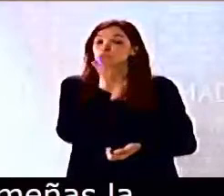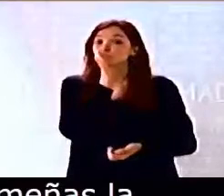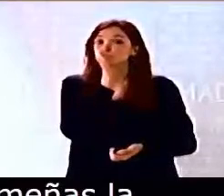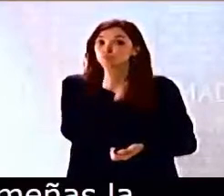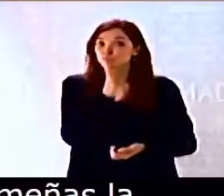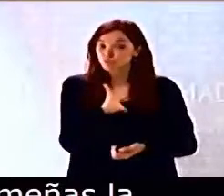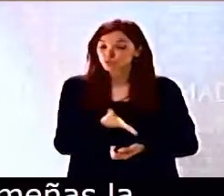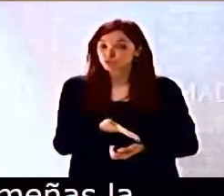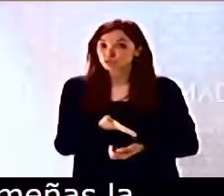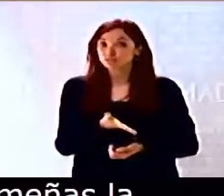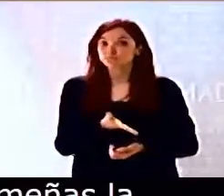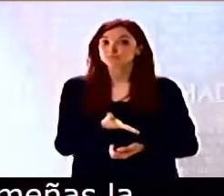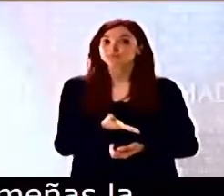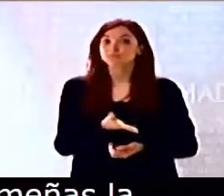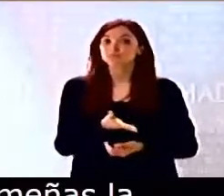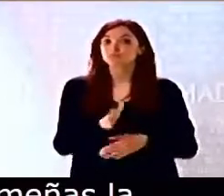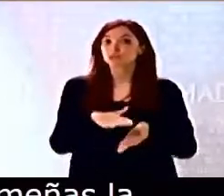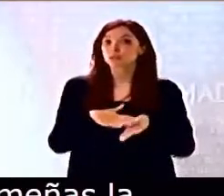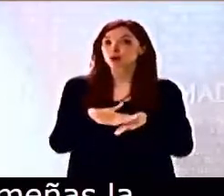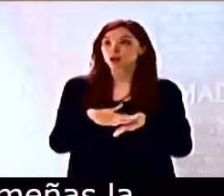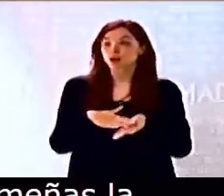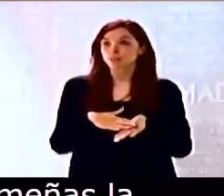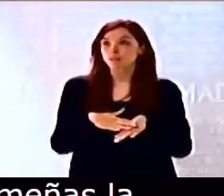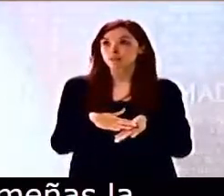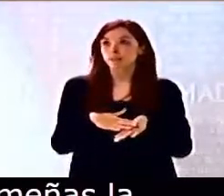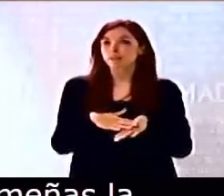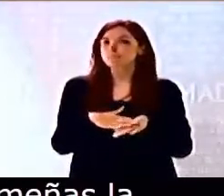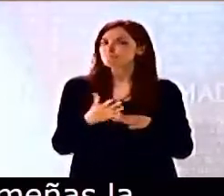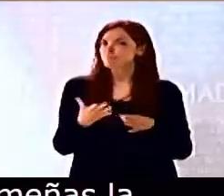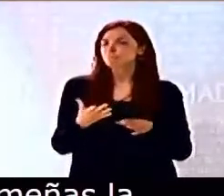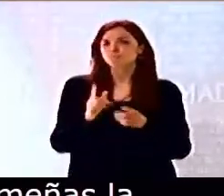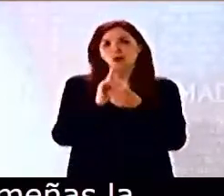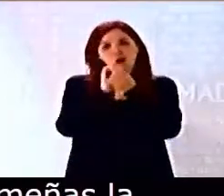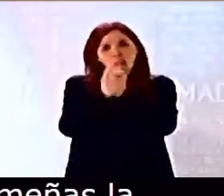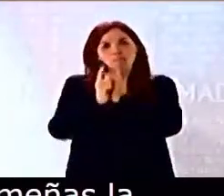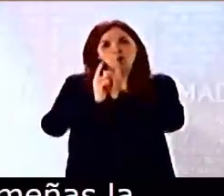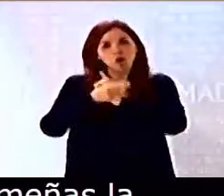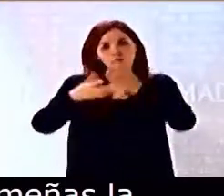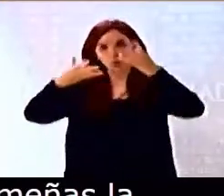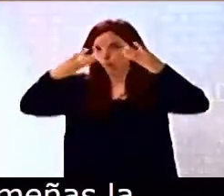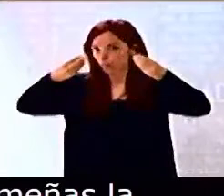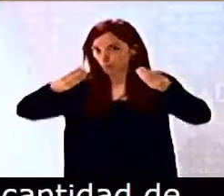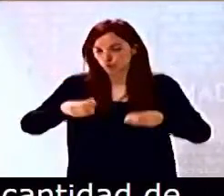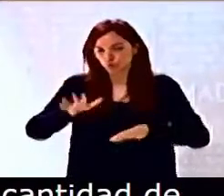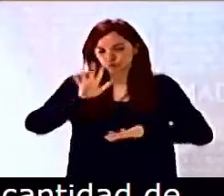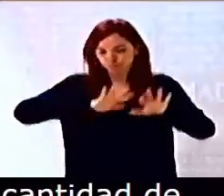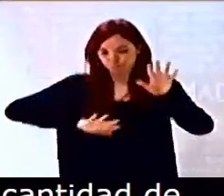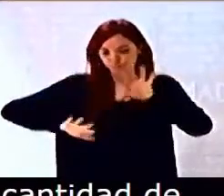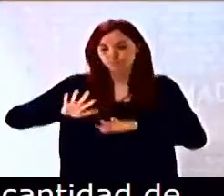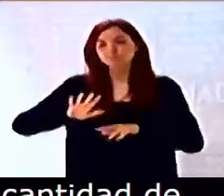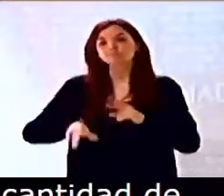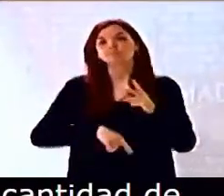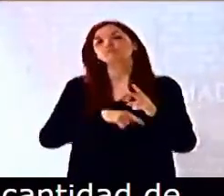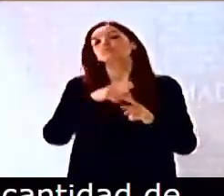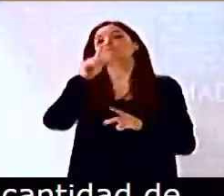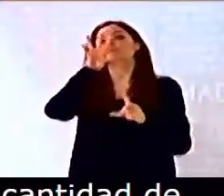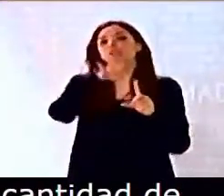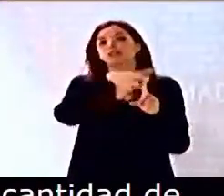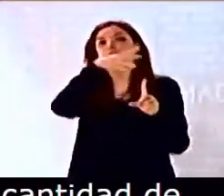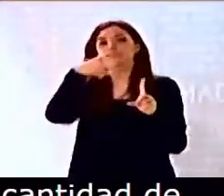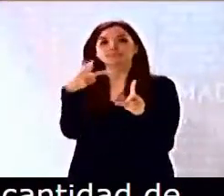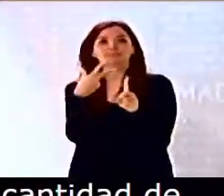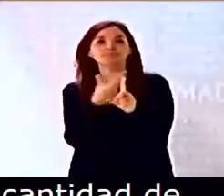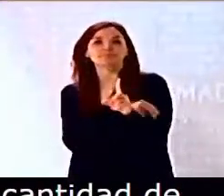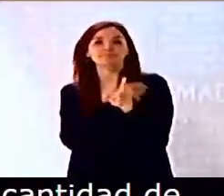porque para la cantidad de modificaciones que se están produciendo en el calendario